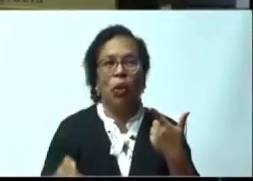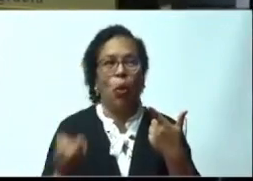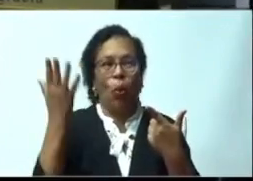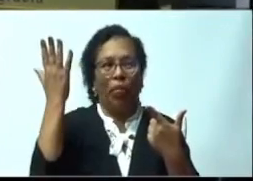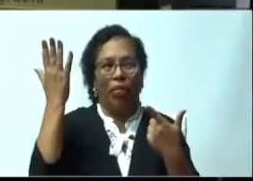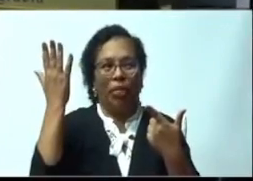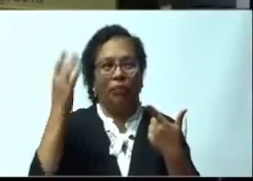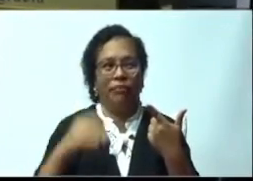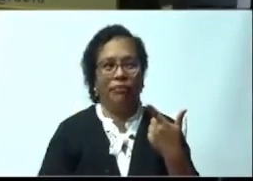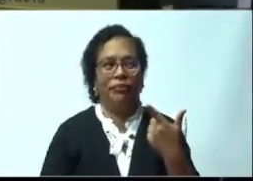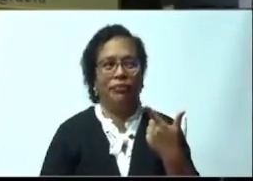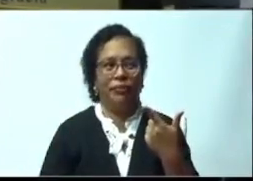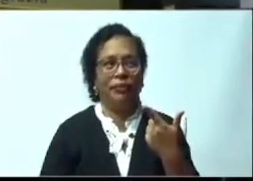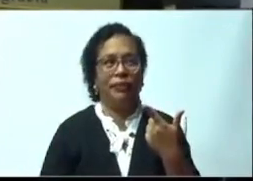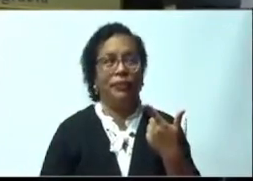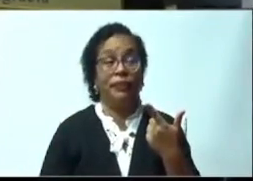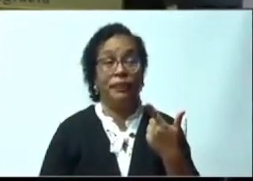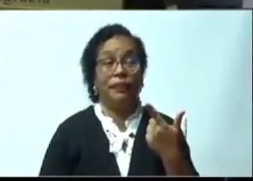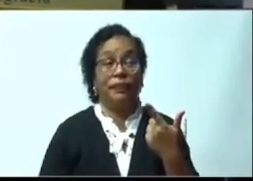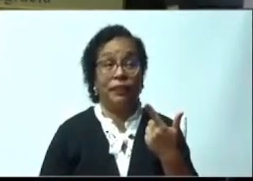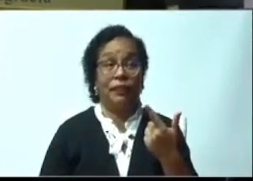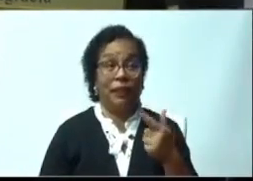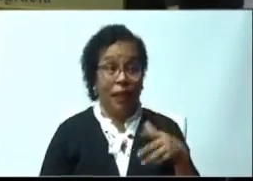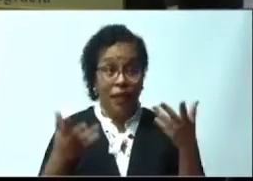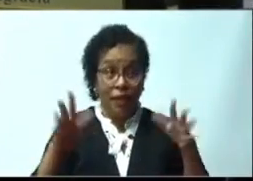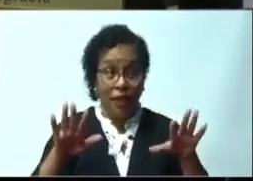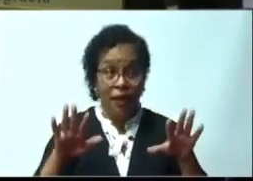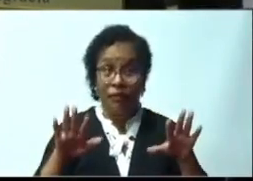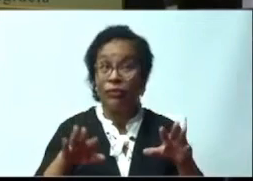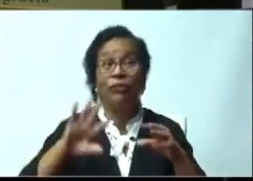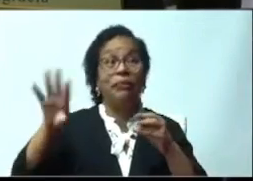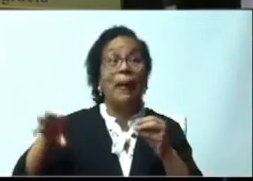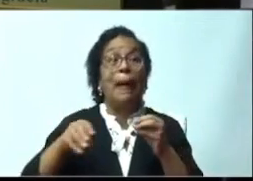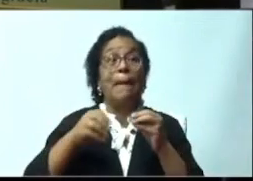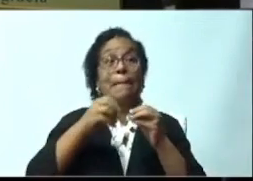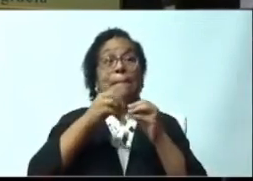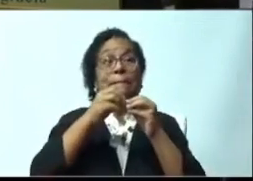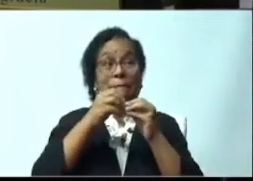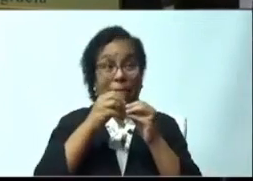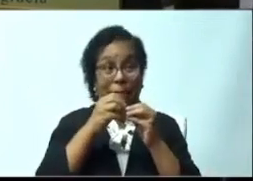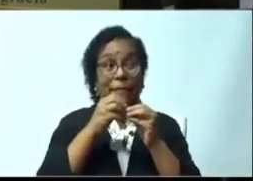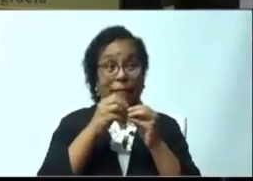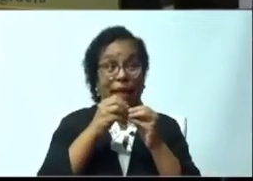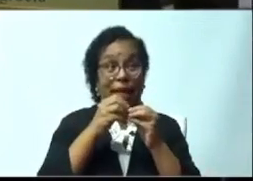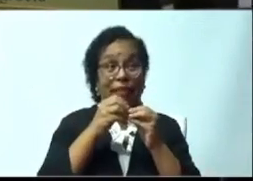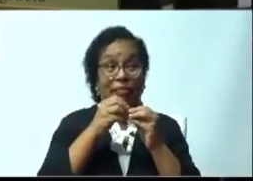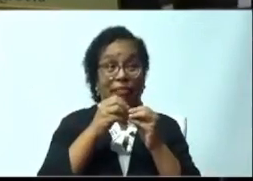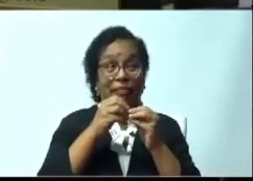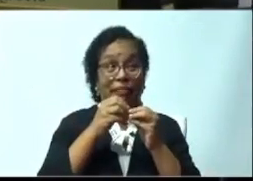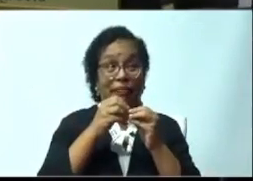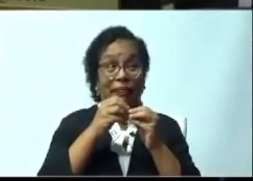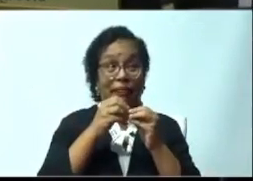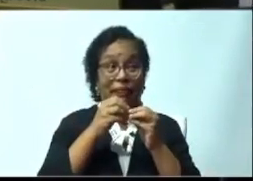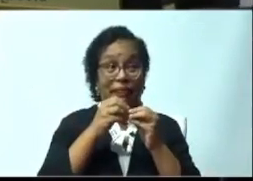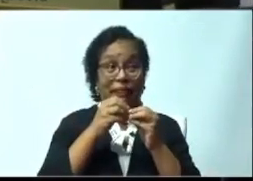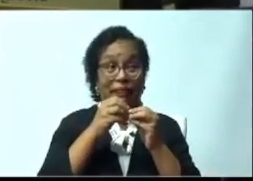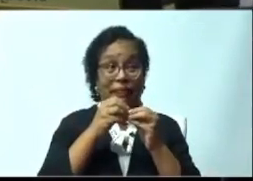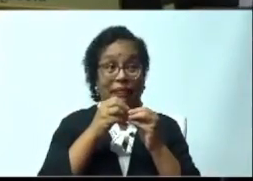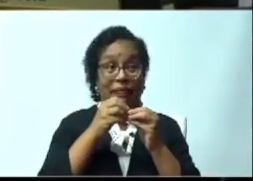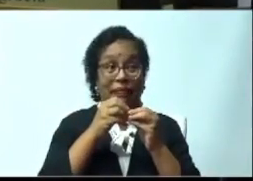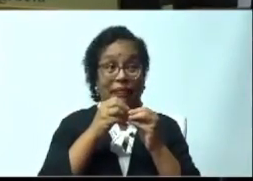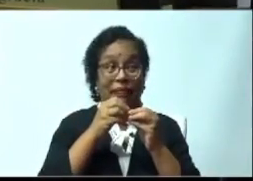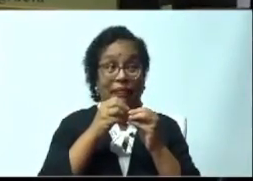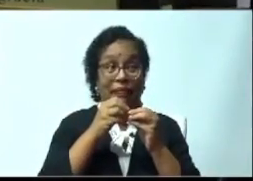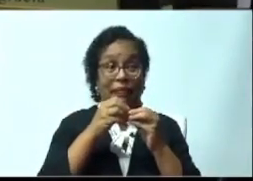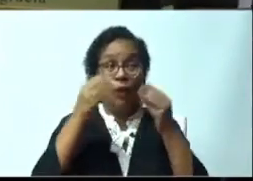Adicionalmente, Presidenta, a todo esto no sabemos la cantidad de préstamos que está embargando